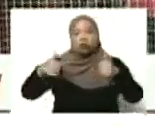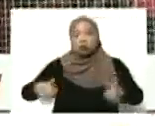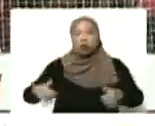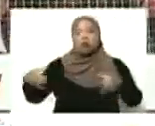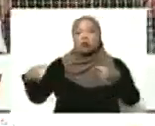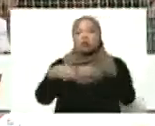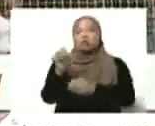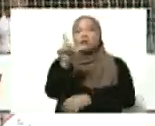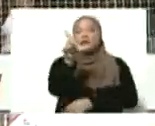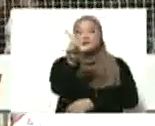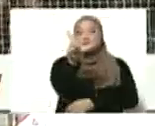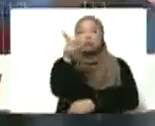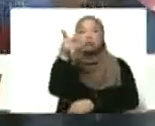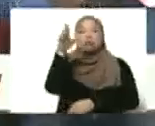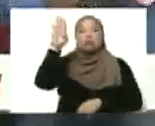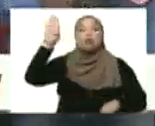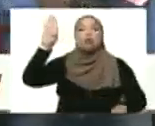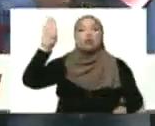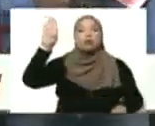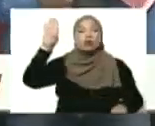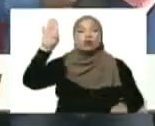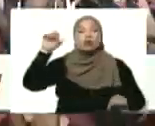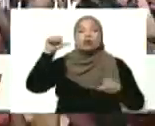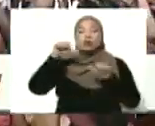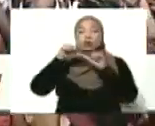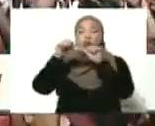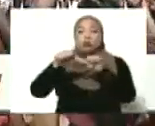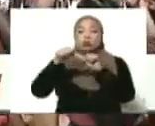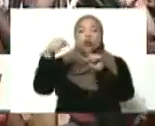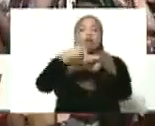partido. Juro seguir luchando